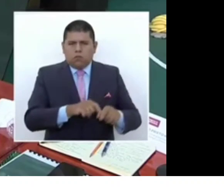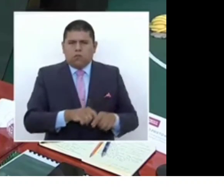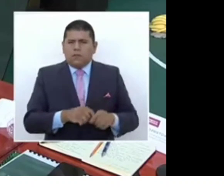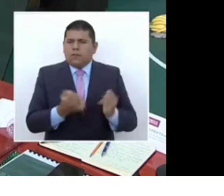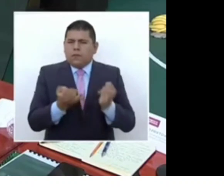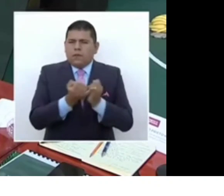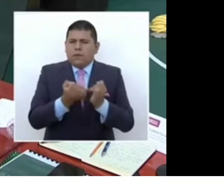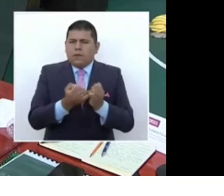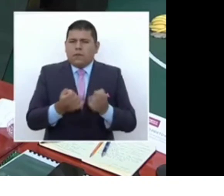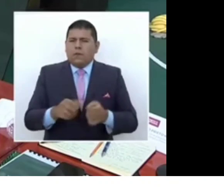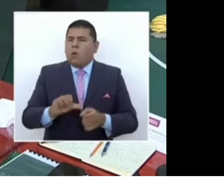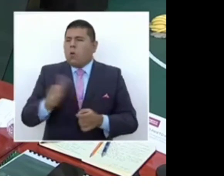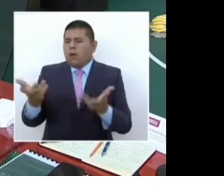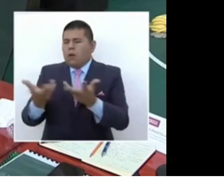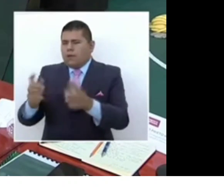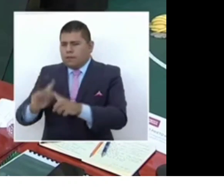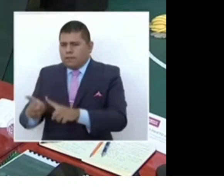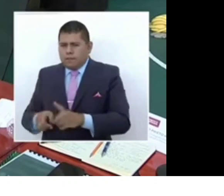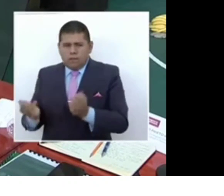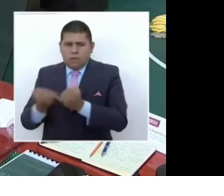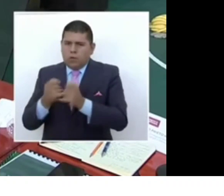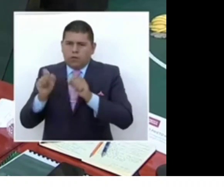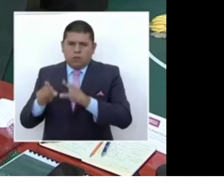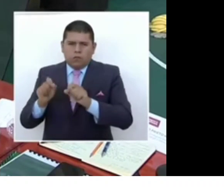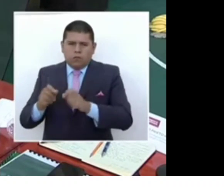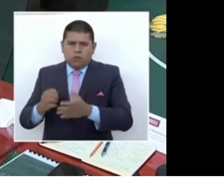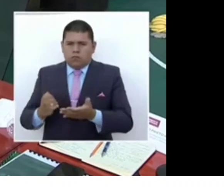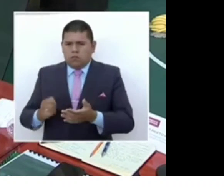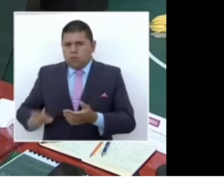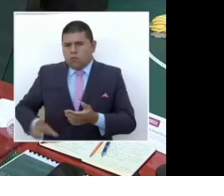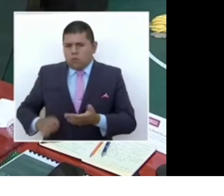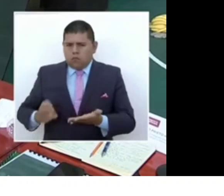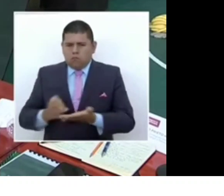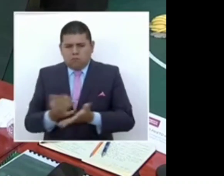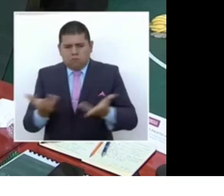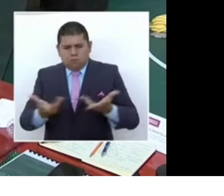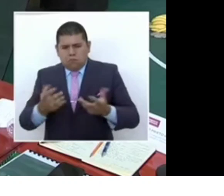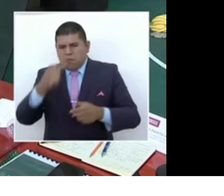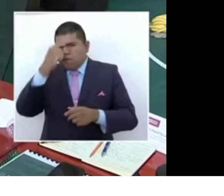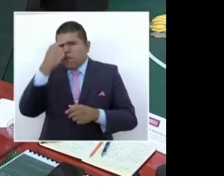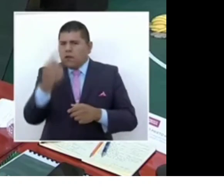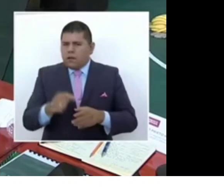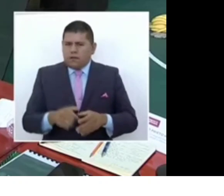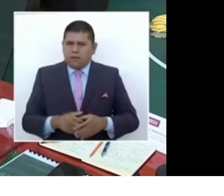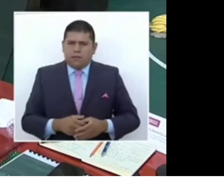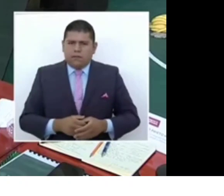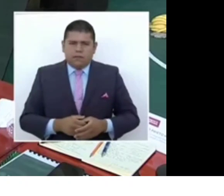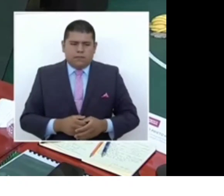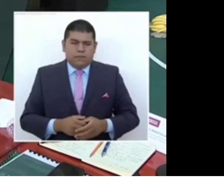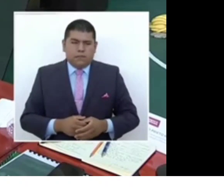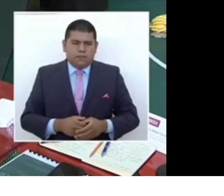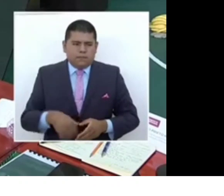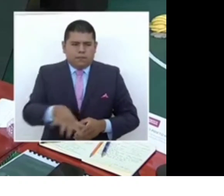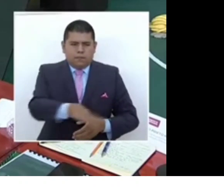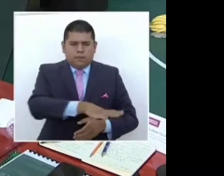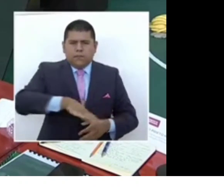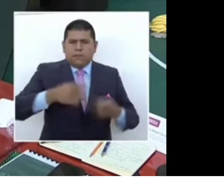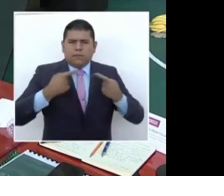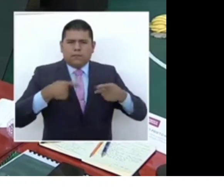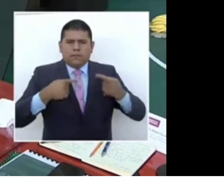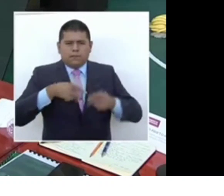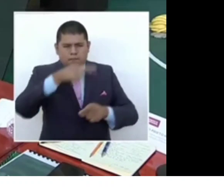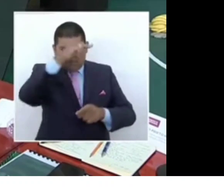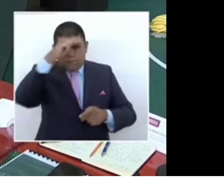vi otras obras, otras acciones en beneficio de Nayarit. Por